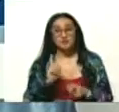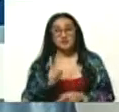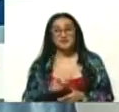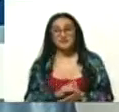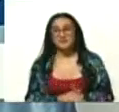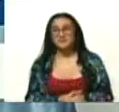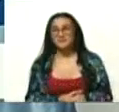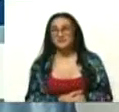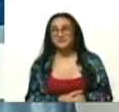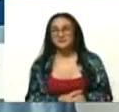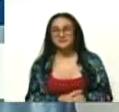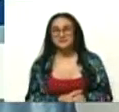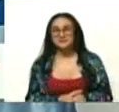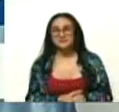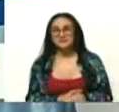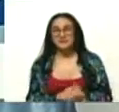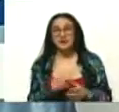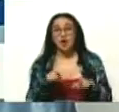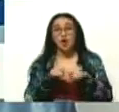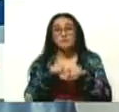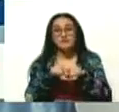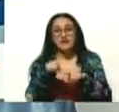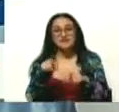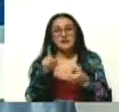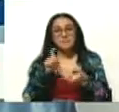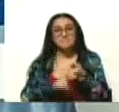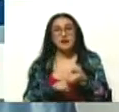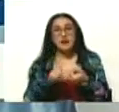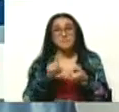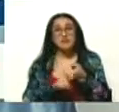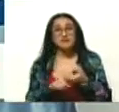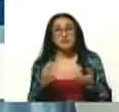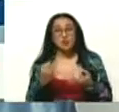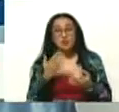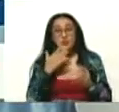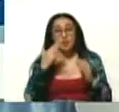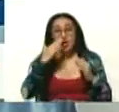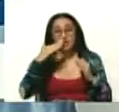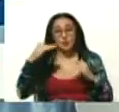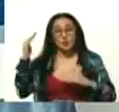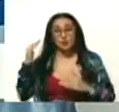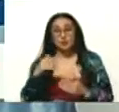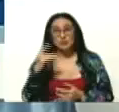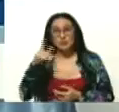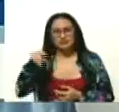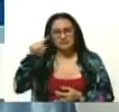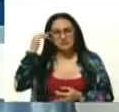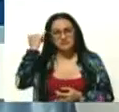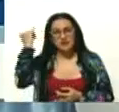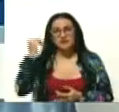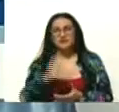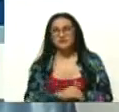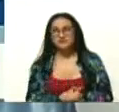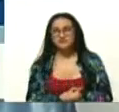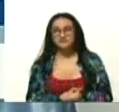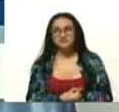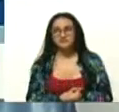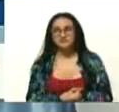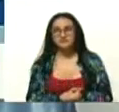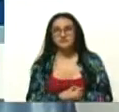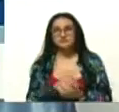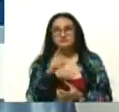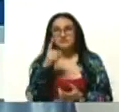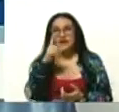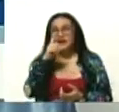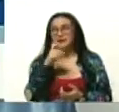como es la convivencia con una pareja, un matrimonio. Si los adultos, imagínense, en edad madura se